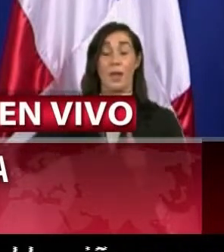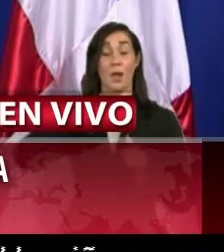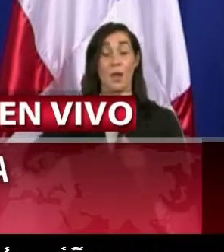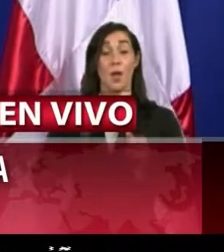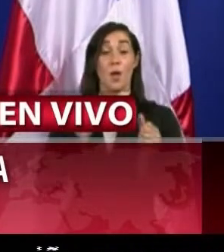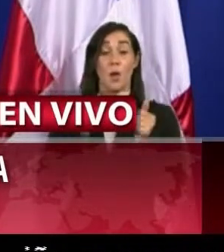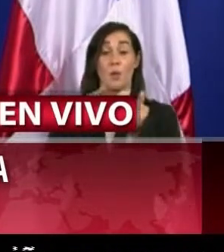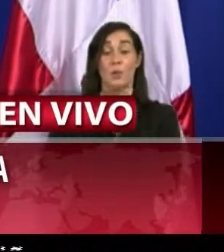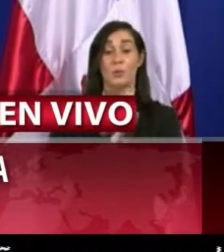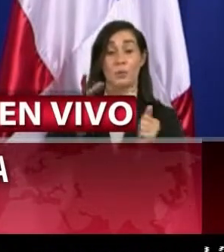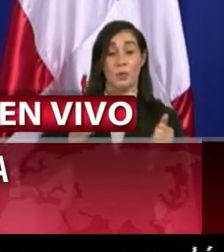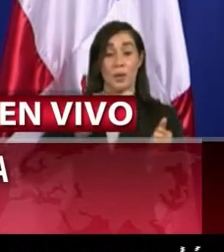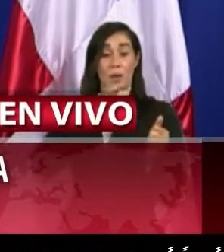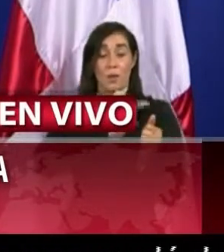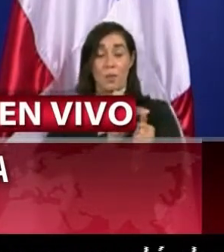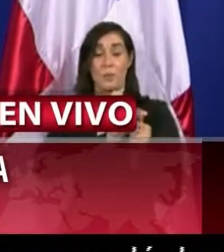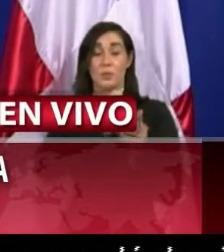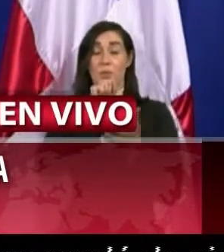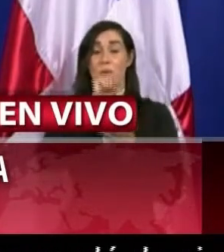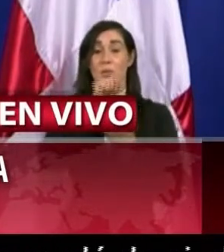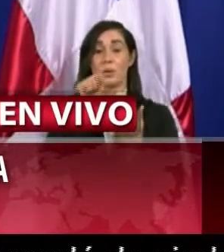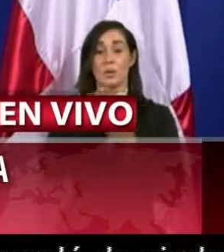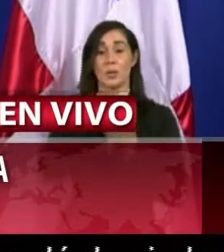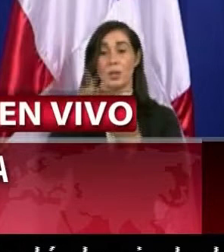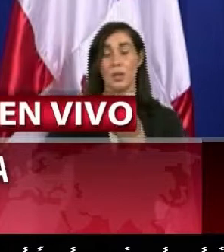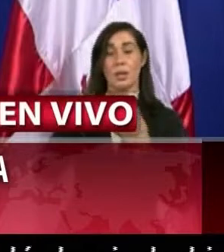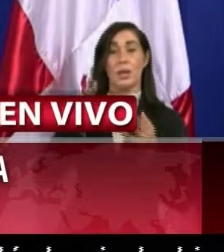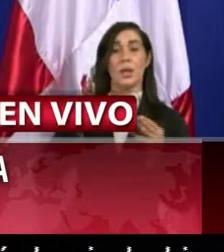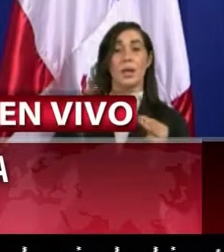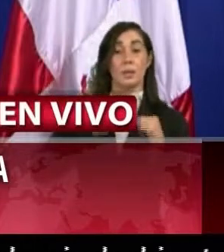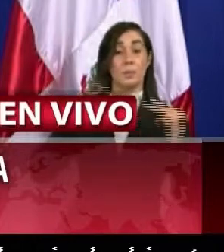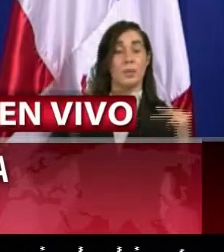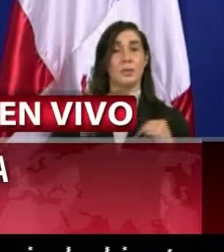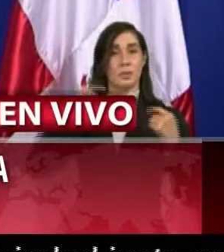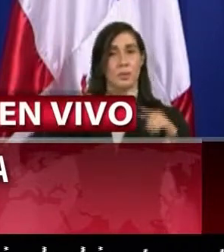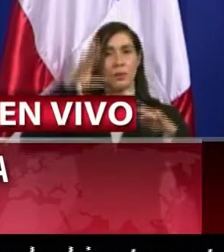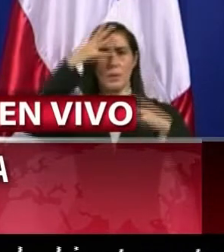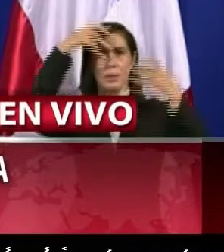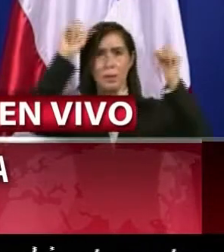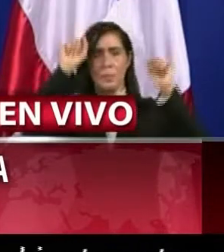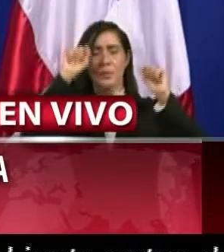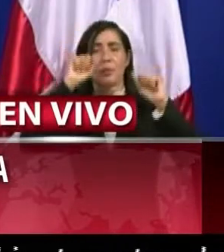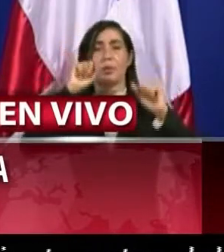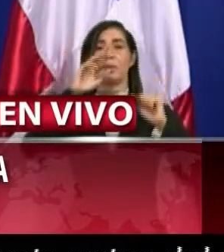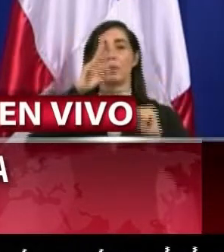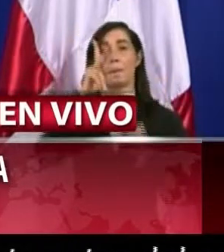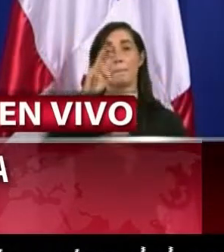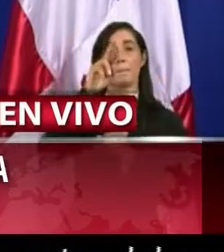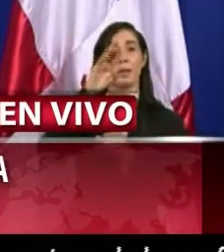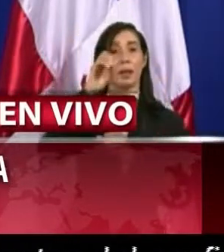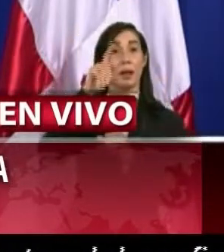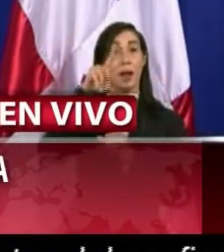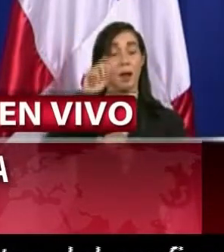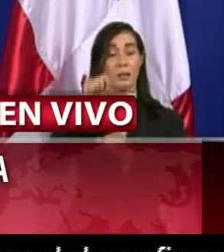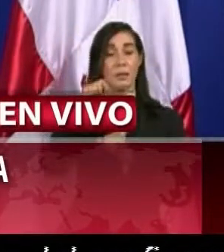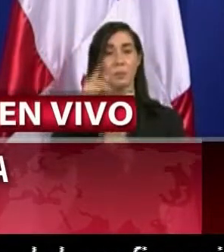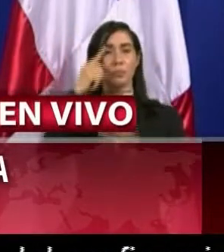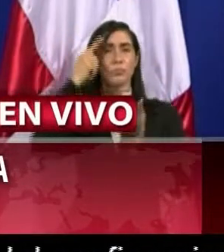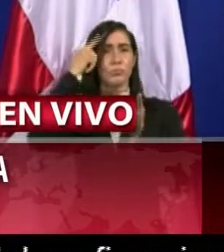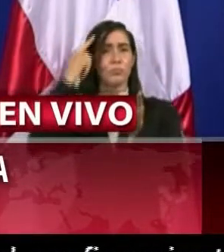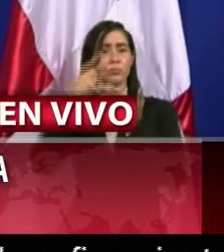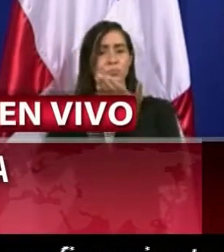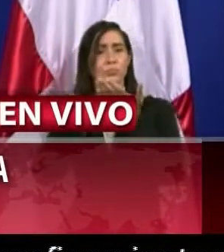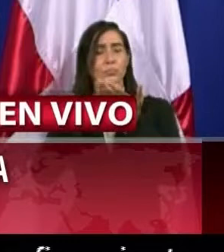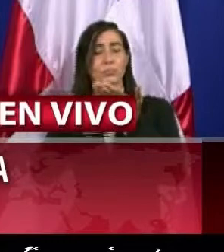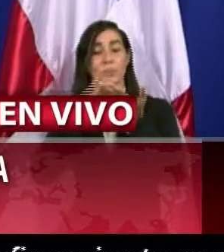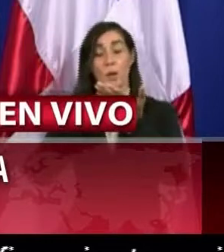de Asuntos Sociales, que coordina José Ramón Peralta, ministro administrativo de la Presidencia, hemos elaborado un plan eficiente